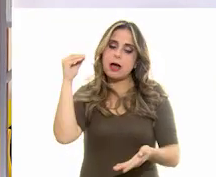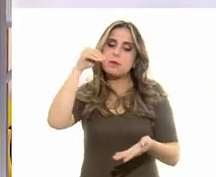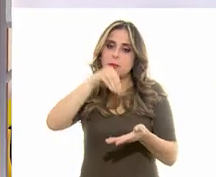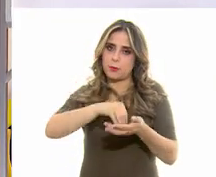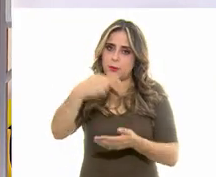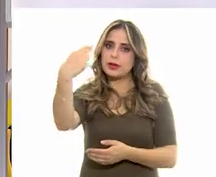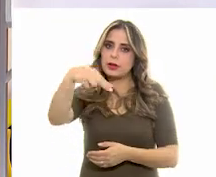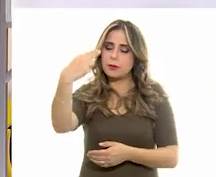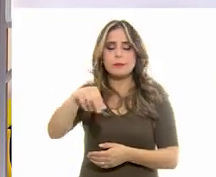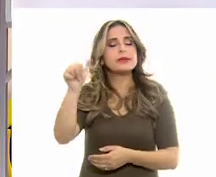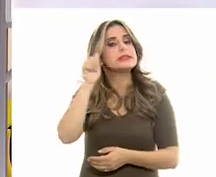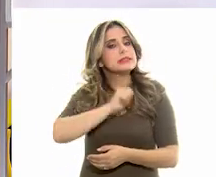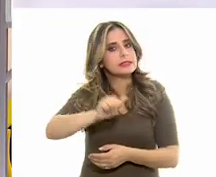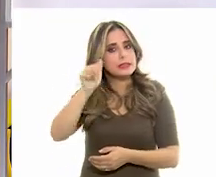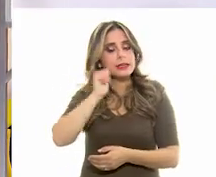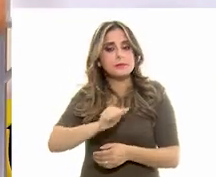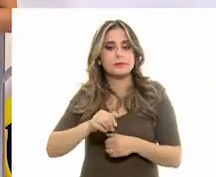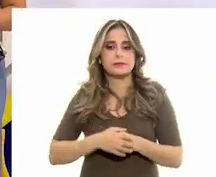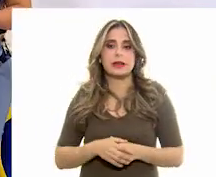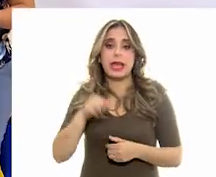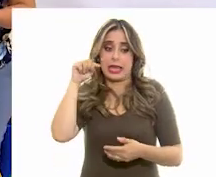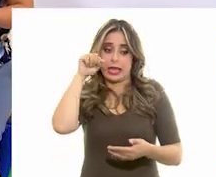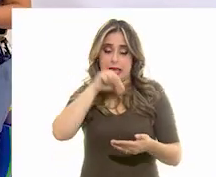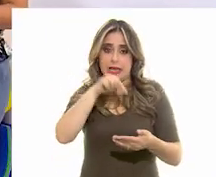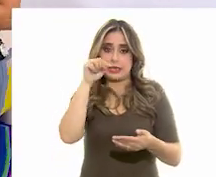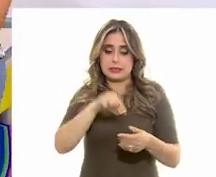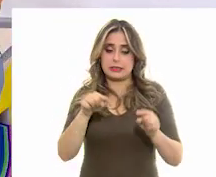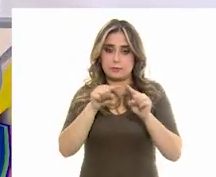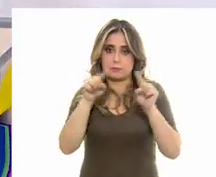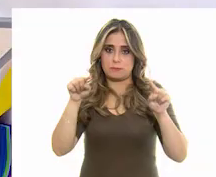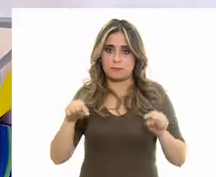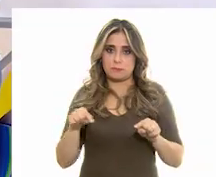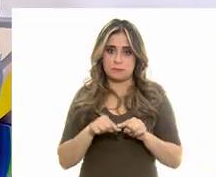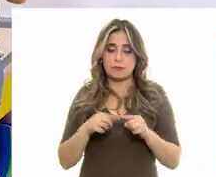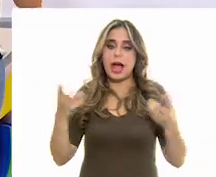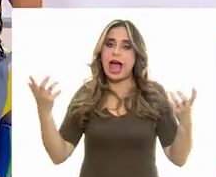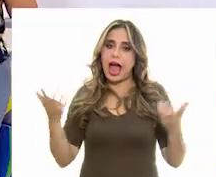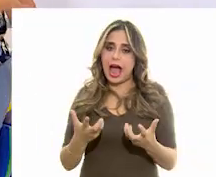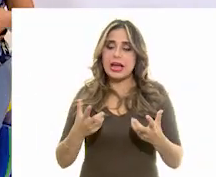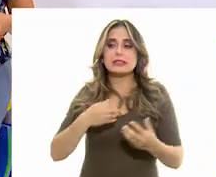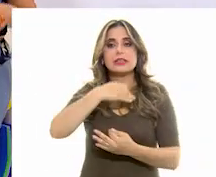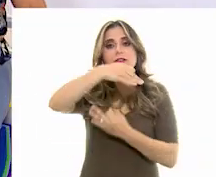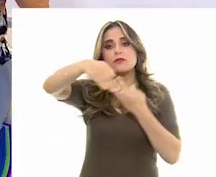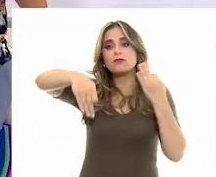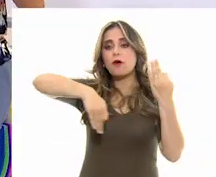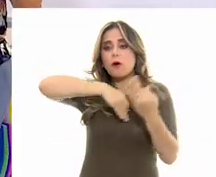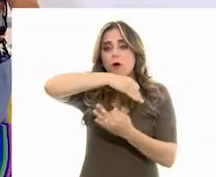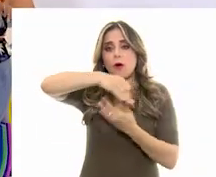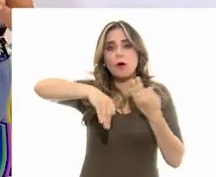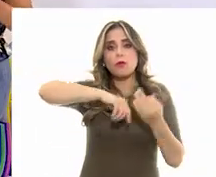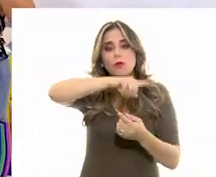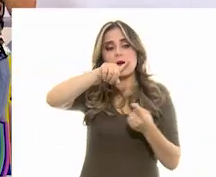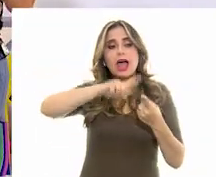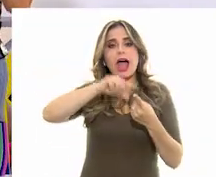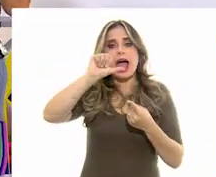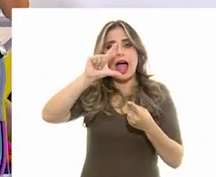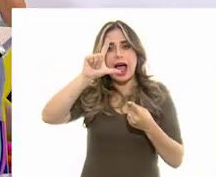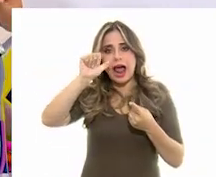Porque este álbum está hecho de todos ustedes que son los colaboradores.